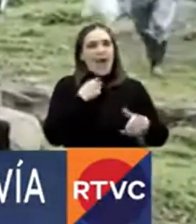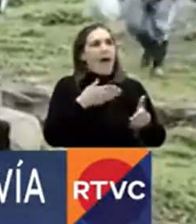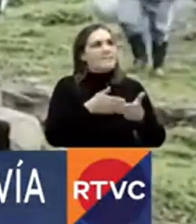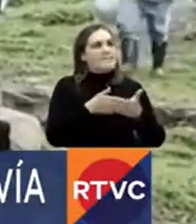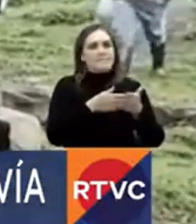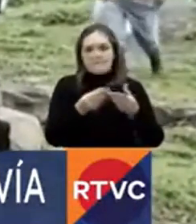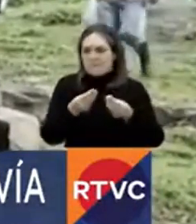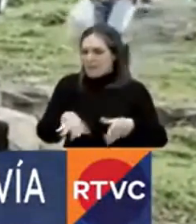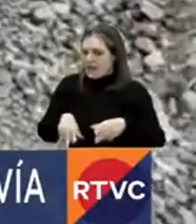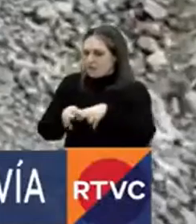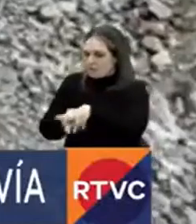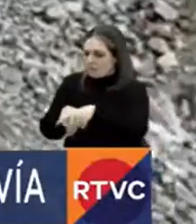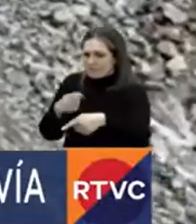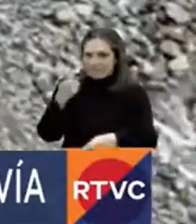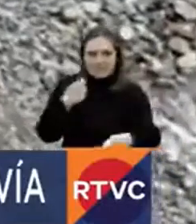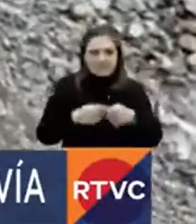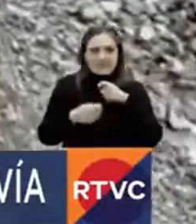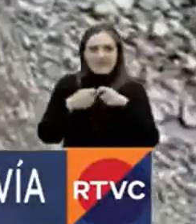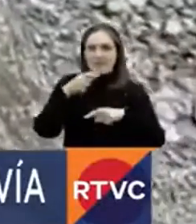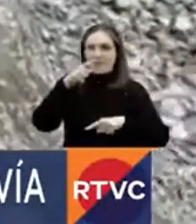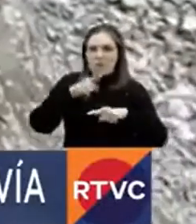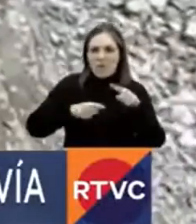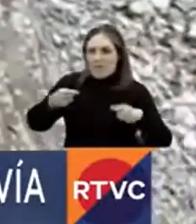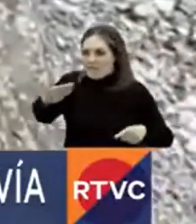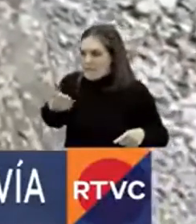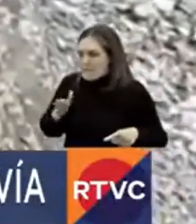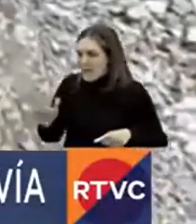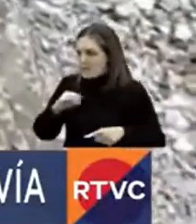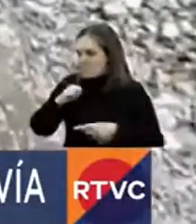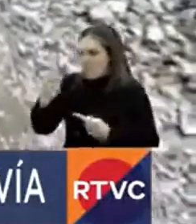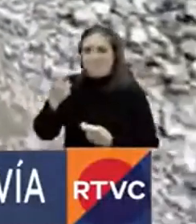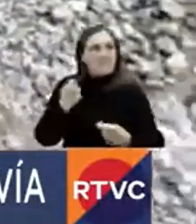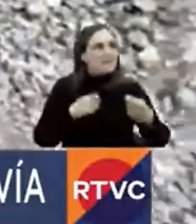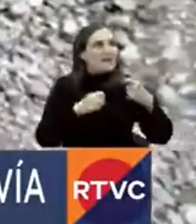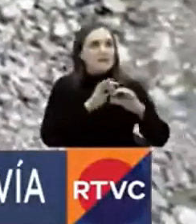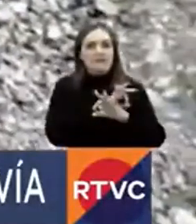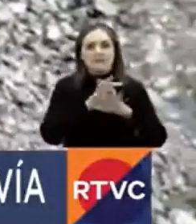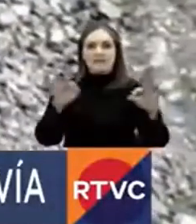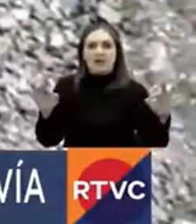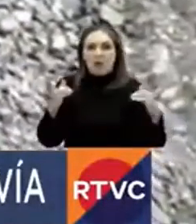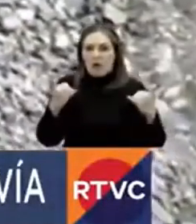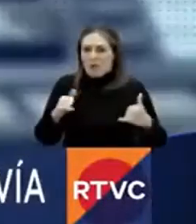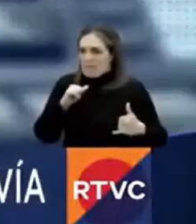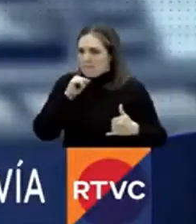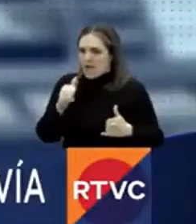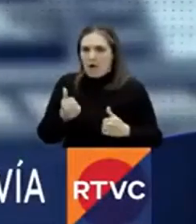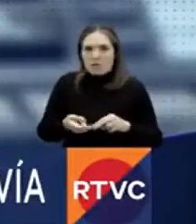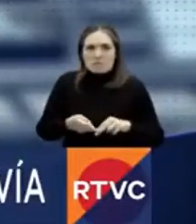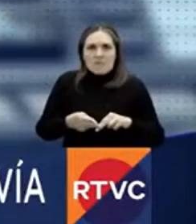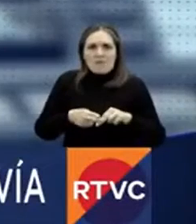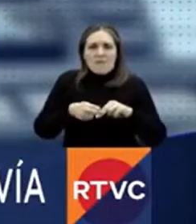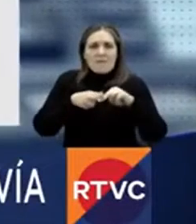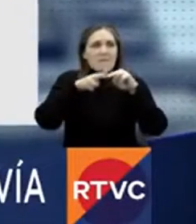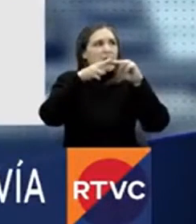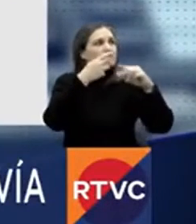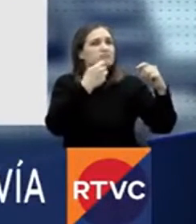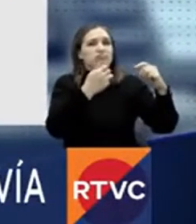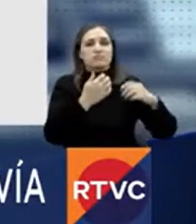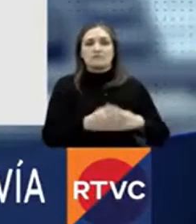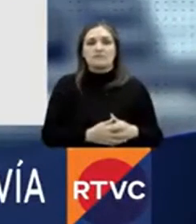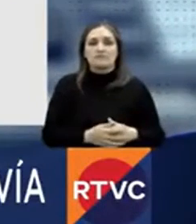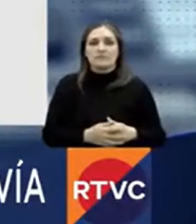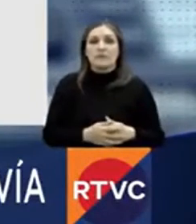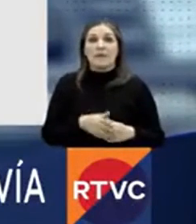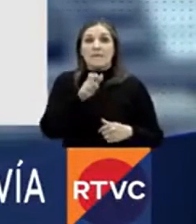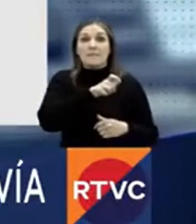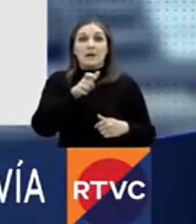pérdidas en cultivos, estaciones piscícolas, infraestructura y un aumento en los costos de la producción agrícola. En este momento la gente por donde tiene que dar la vuelta